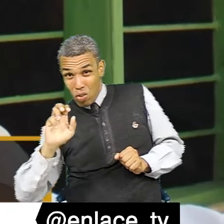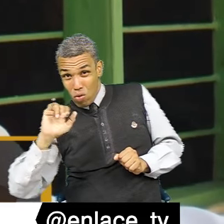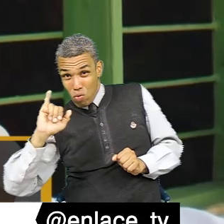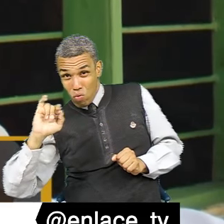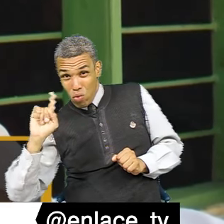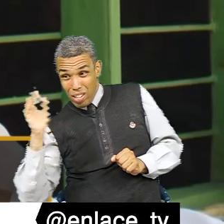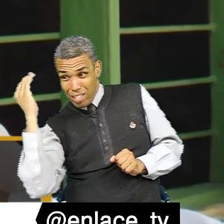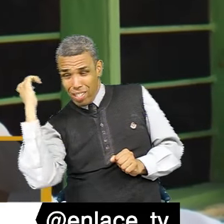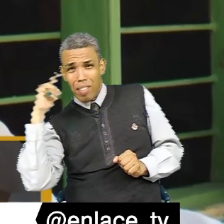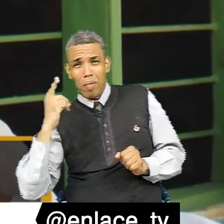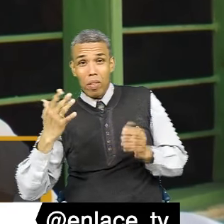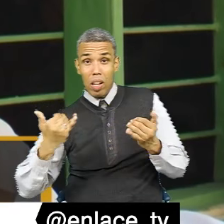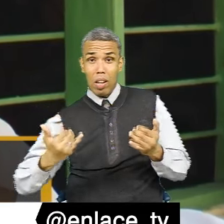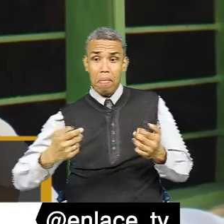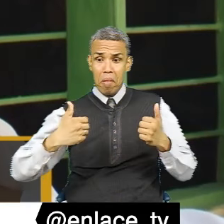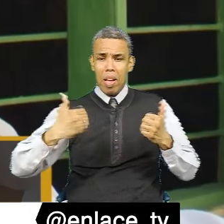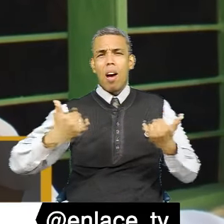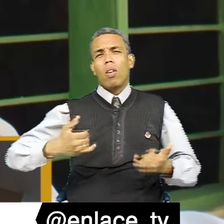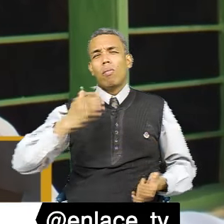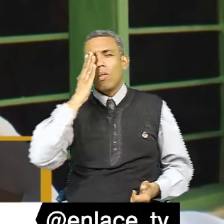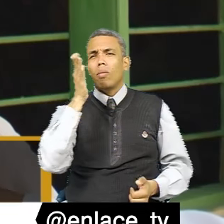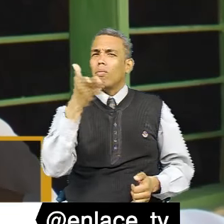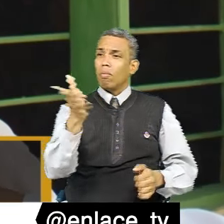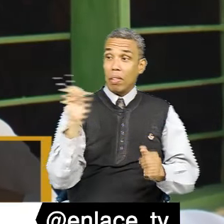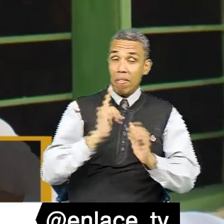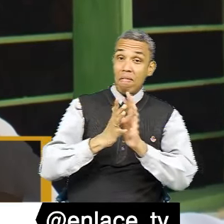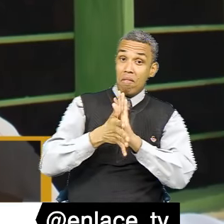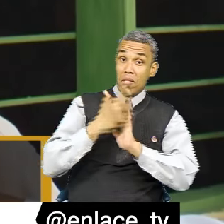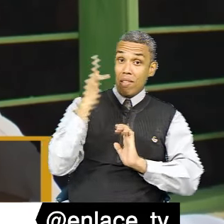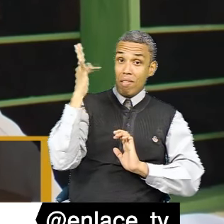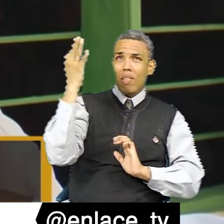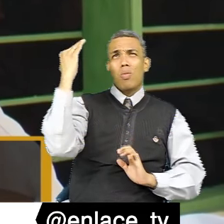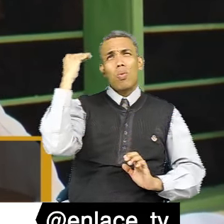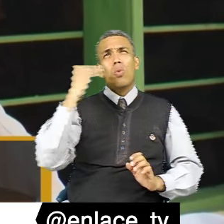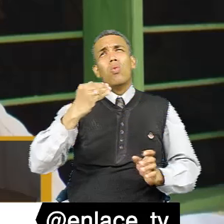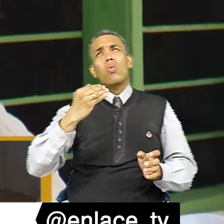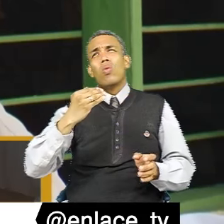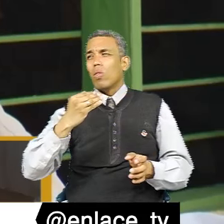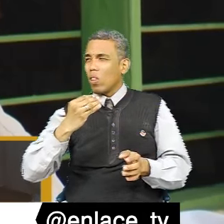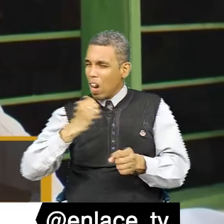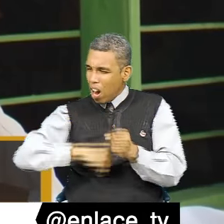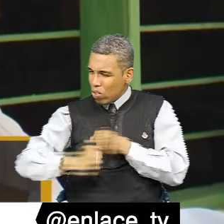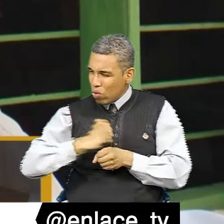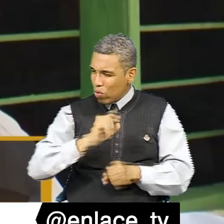club Quiguanis en el 85 al barrio. El barrio la acogió